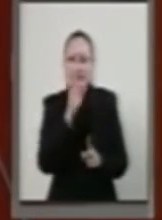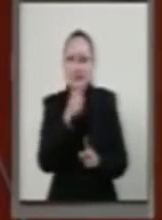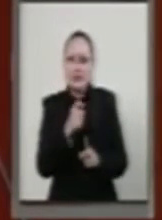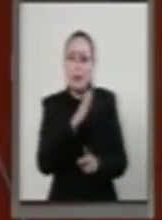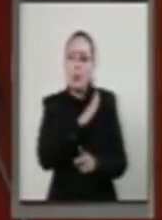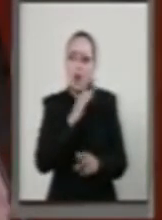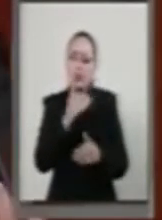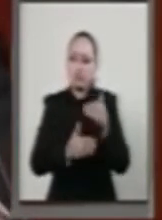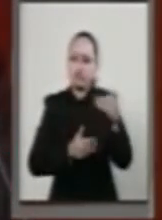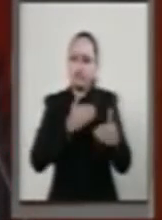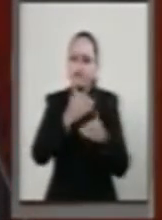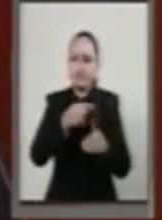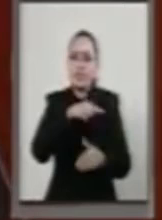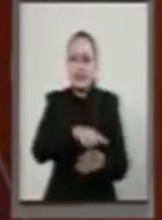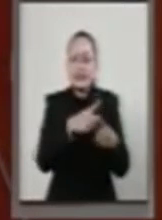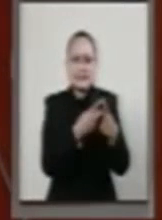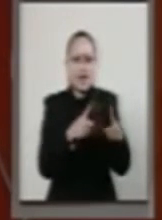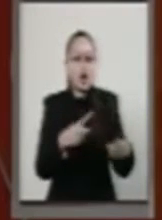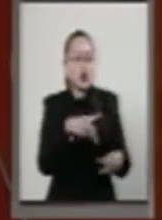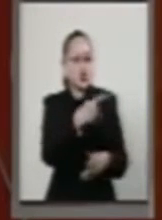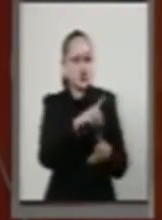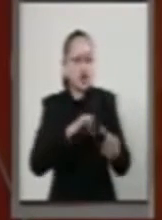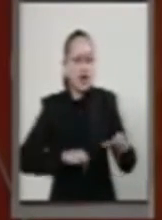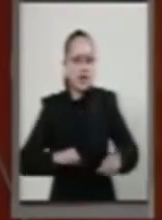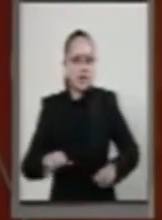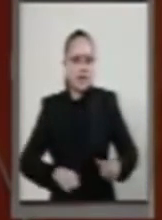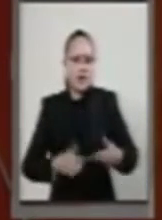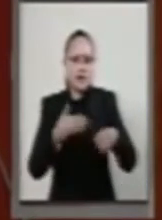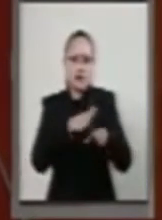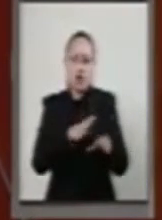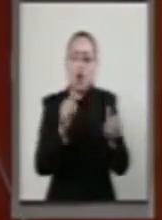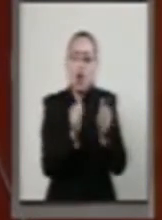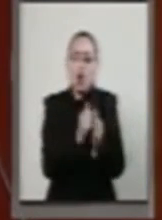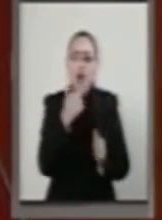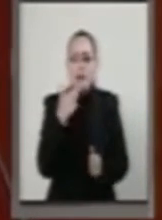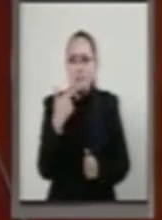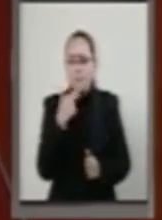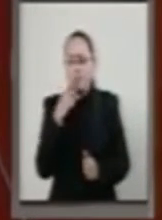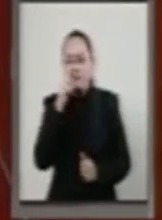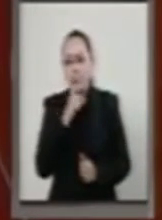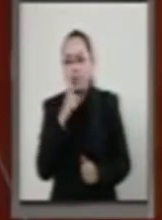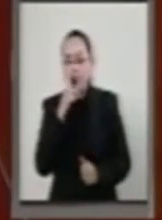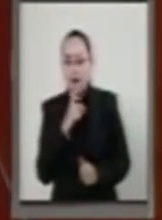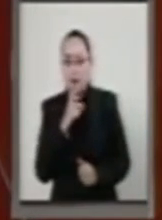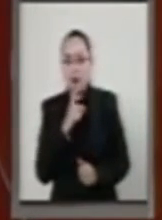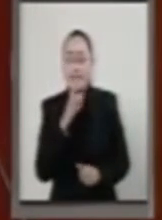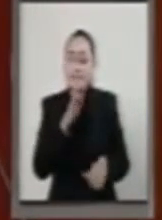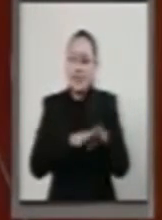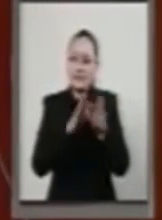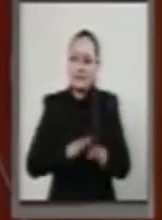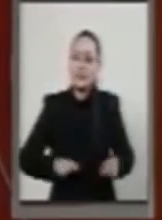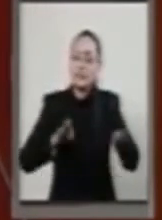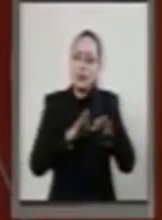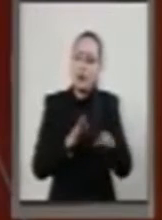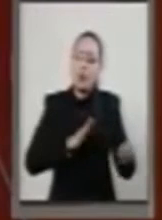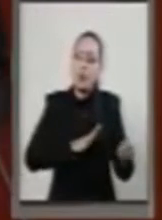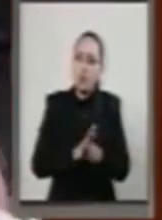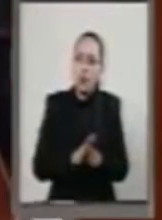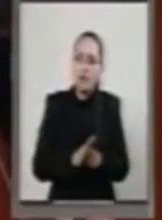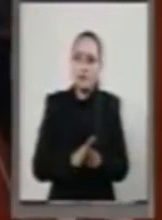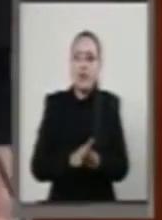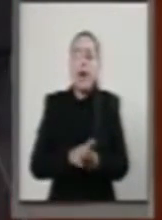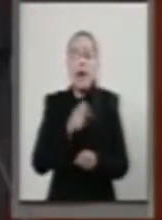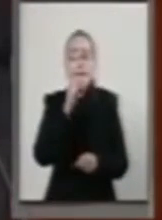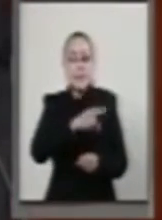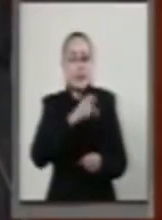generar perjuicio en el desarrollo de las actividades relacionadas con los usos del agua, principalmente la producción de